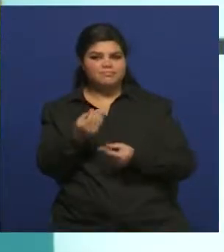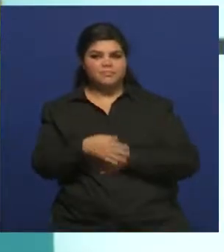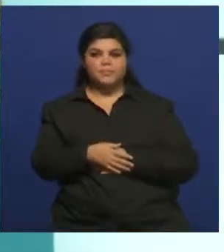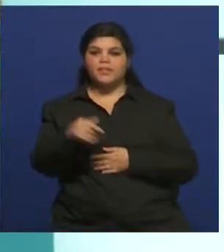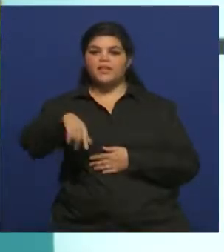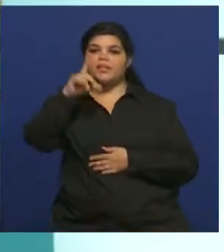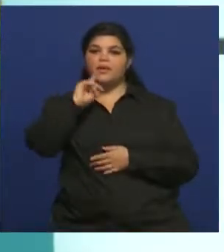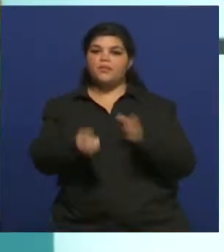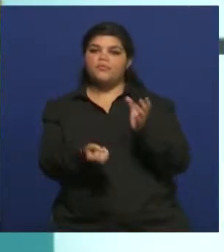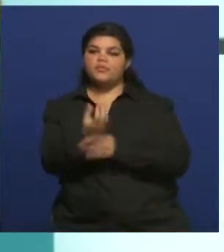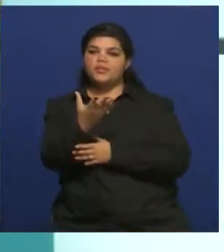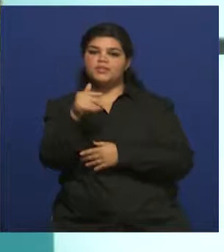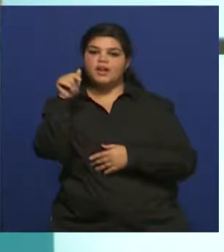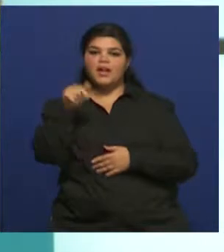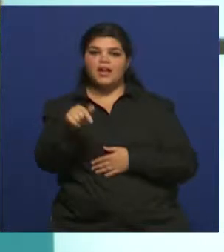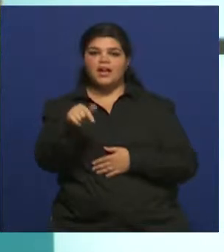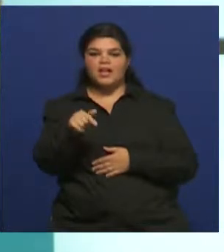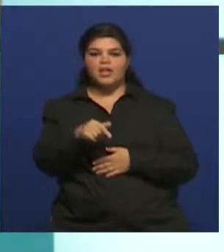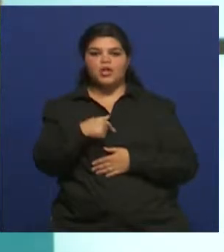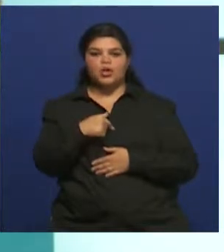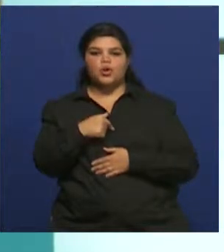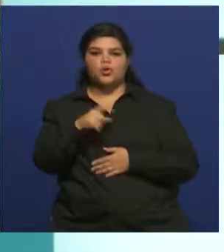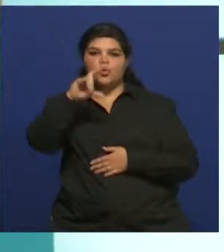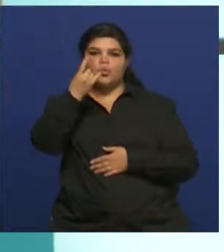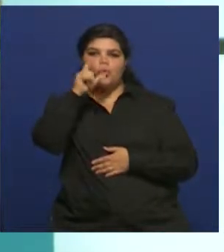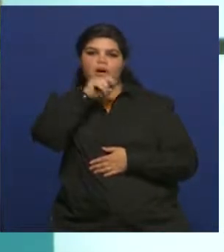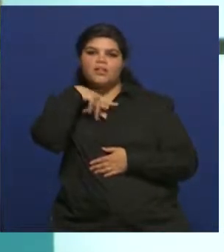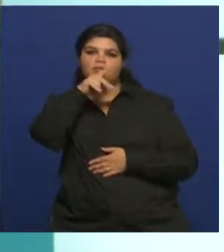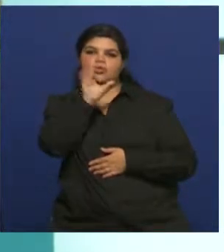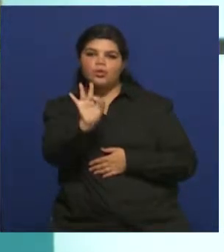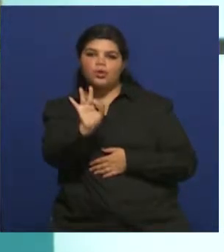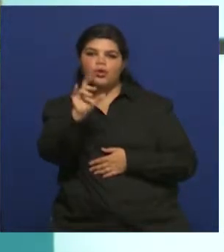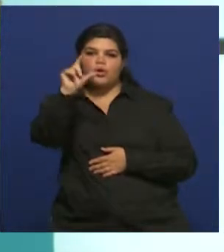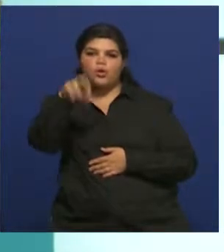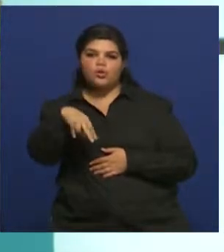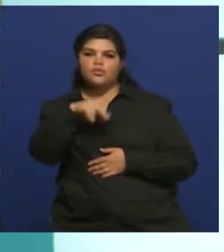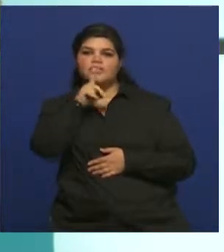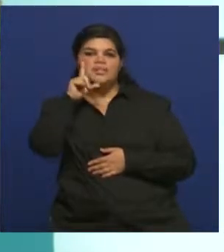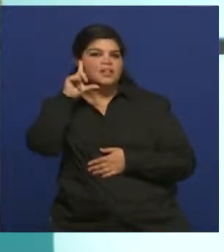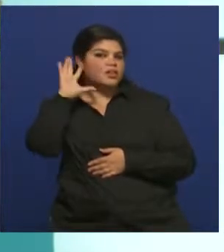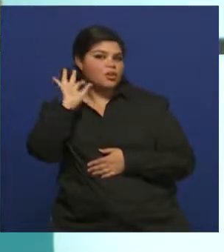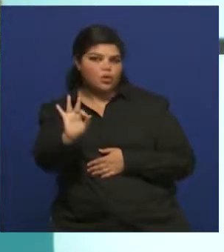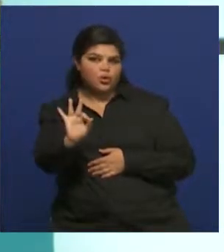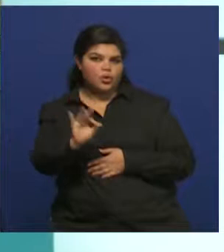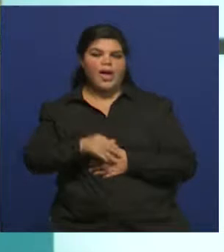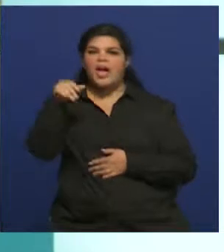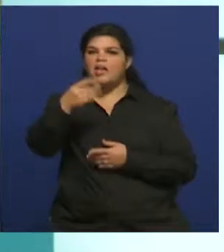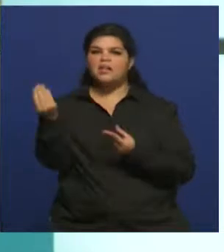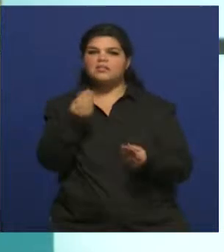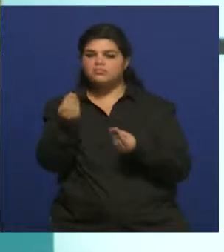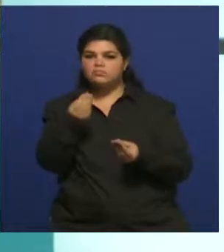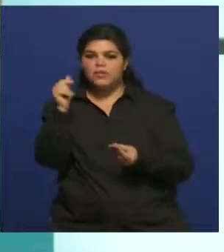una fundación que se llama Cuento Contigo. Esta fundación nace un par de años atrás con la intención de ayudar